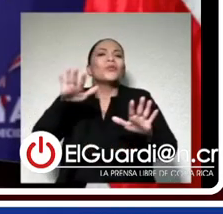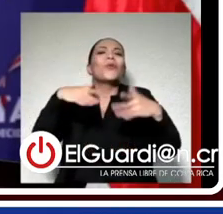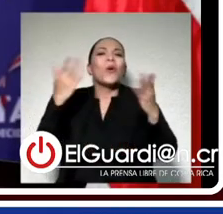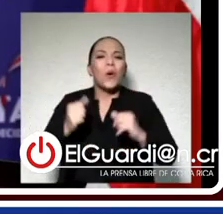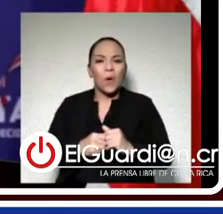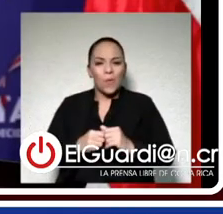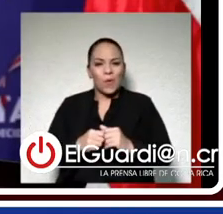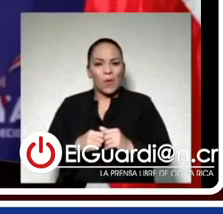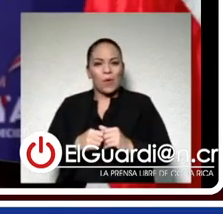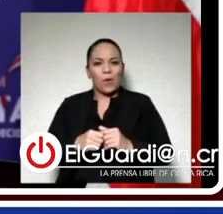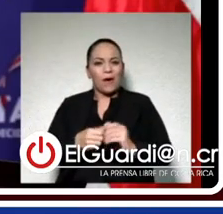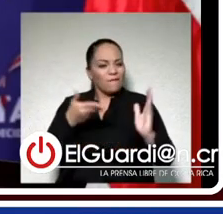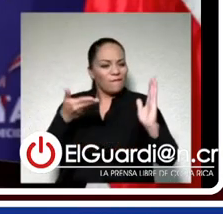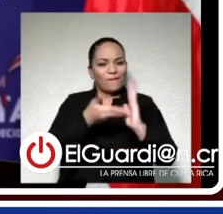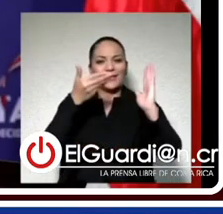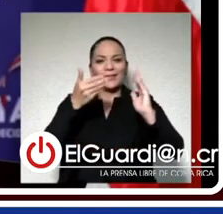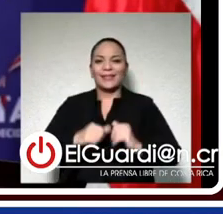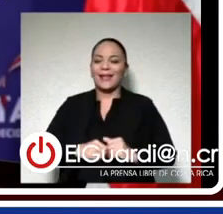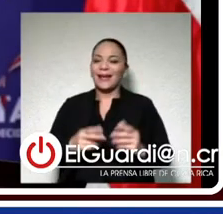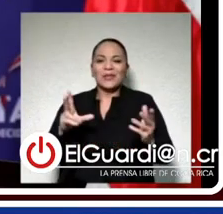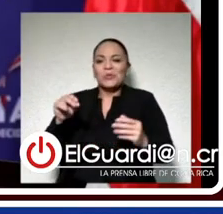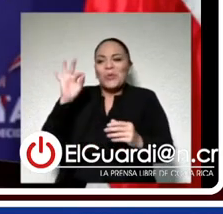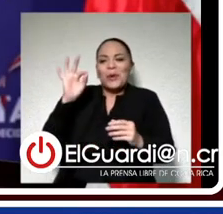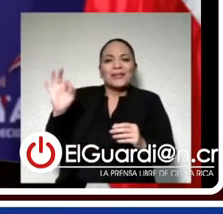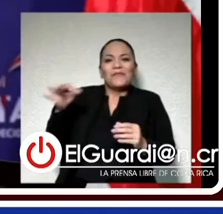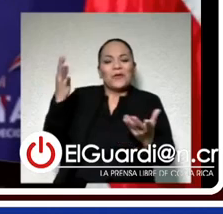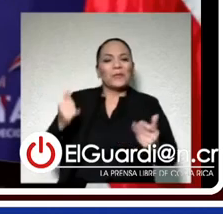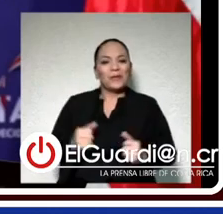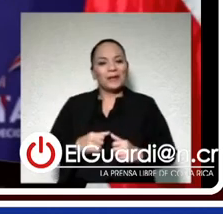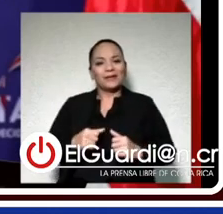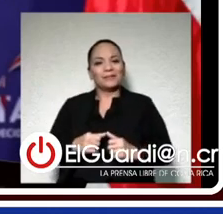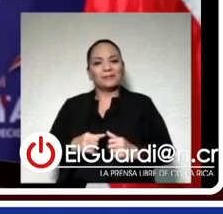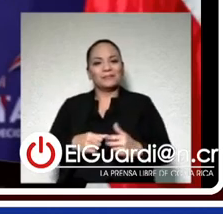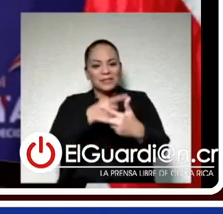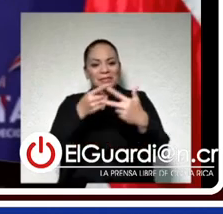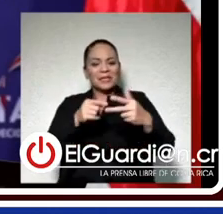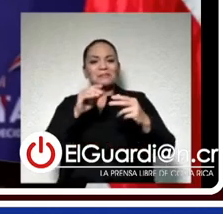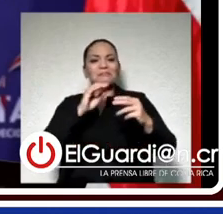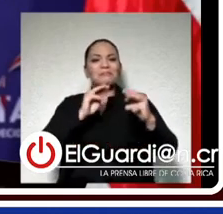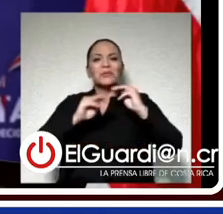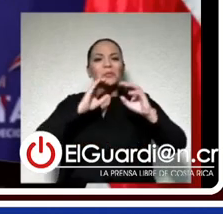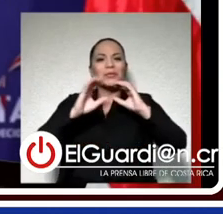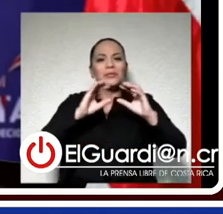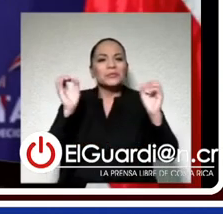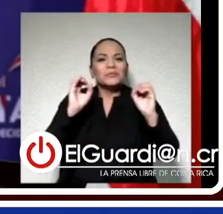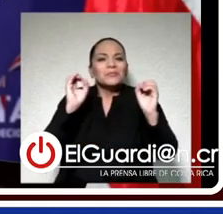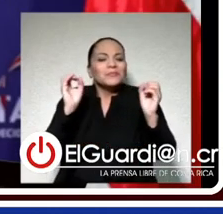de hacer oposición. Y esos tres medios no han encontrado nada que reportar.